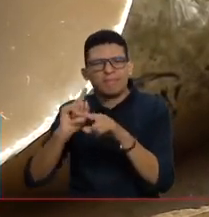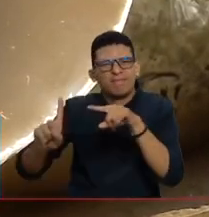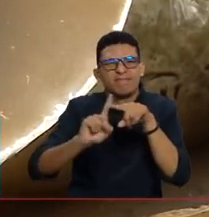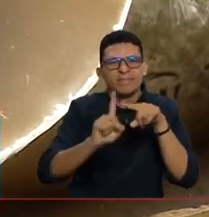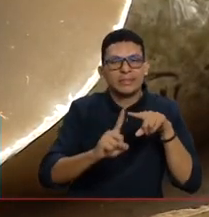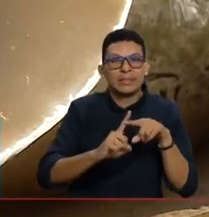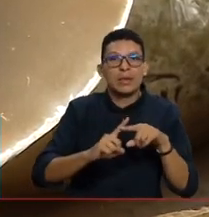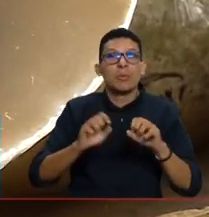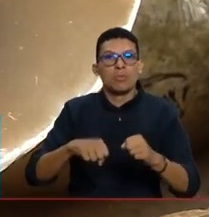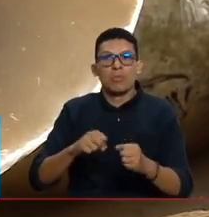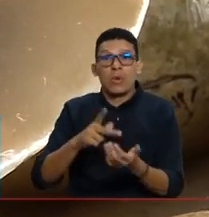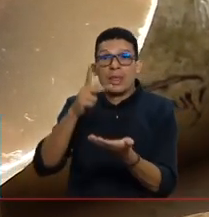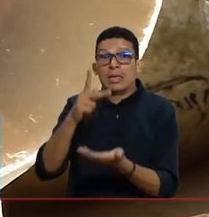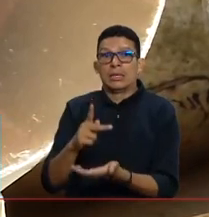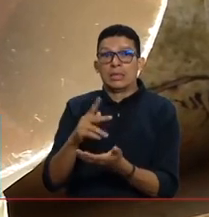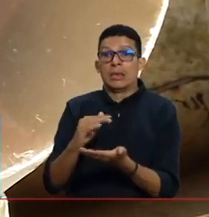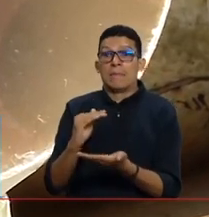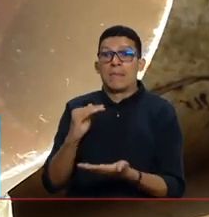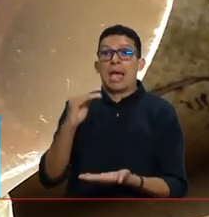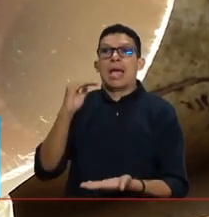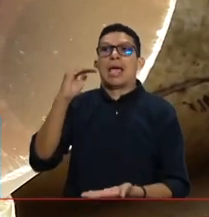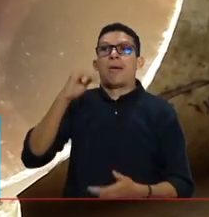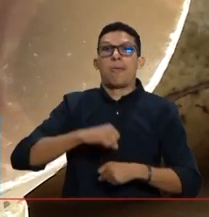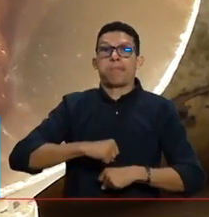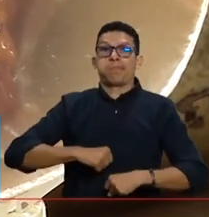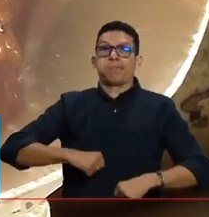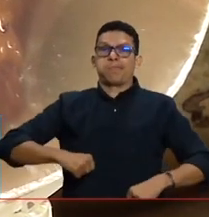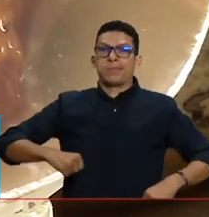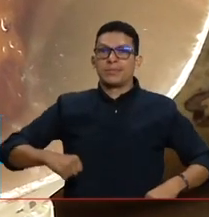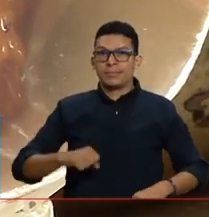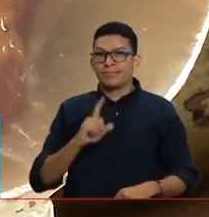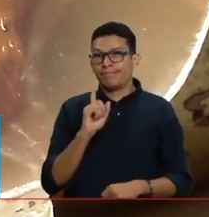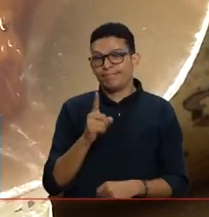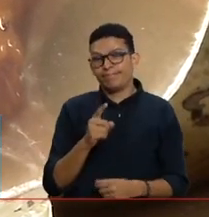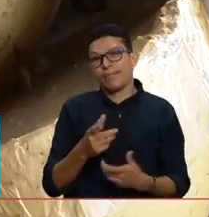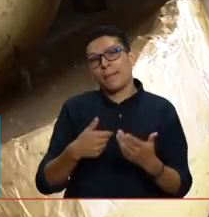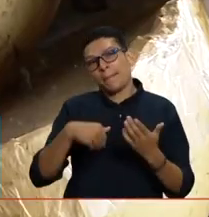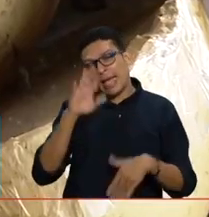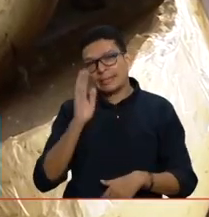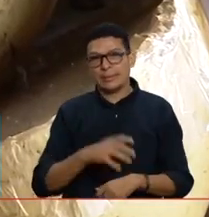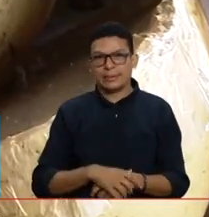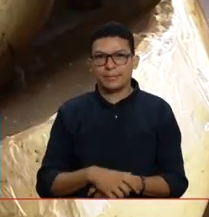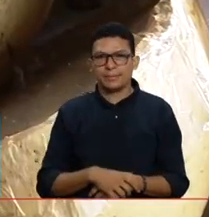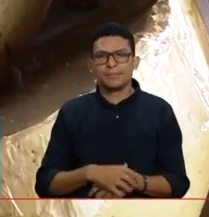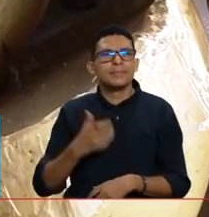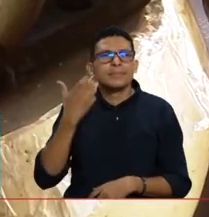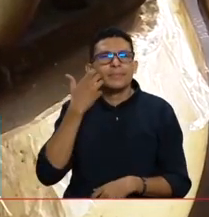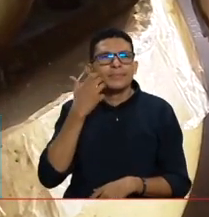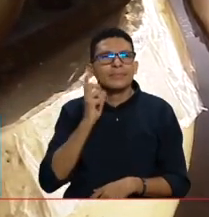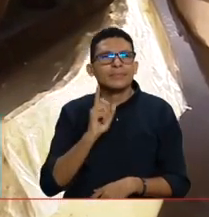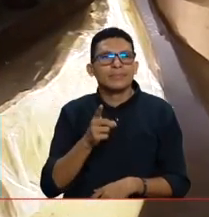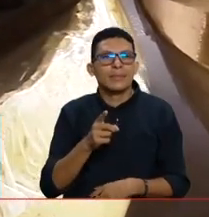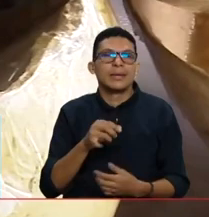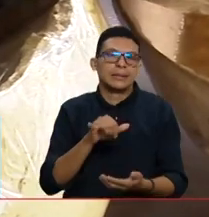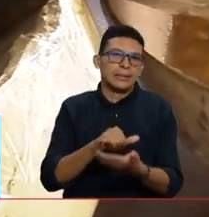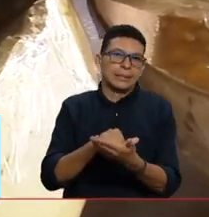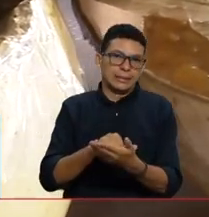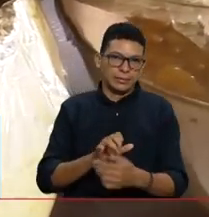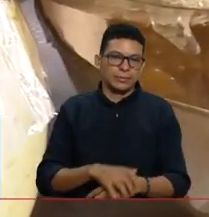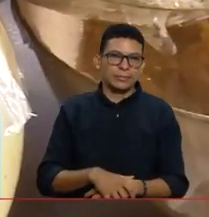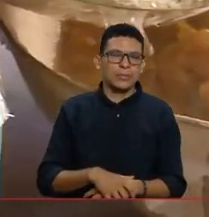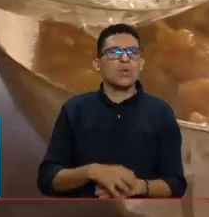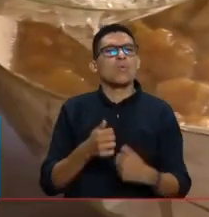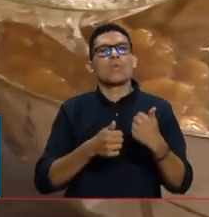causar sobrepeso, obesidad, aquellas personas que ya son propensas a ellos, pues más aún. ¿Y enfermedades asociadas al sobrepeso? Exactamente,